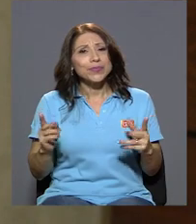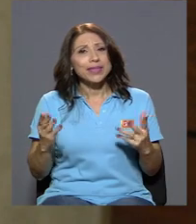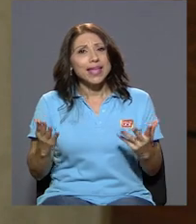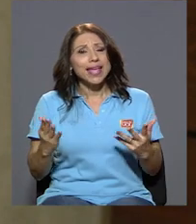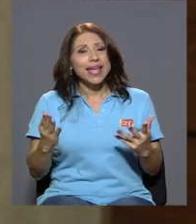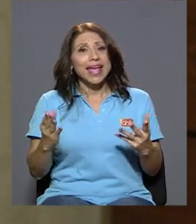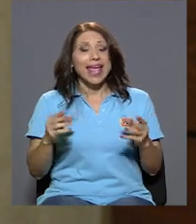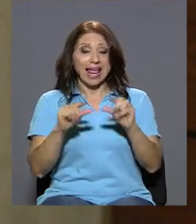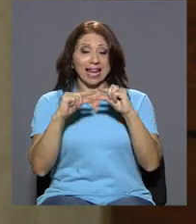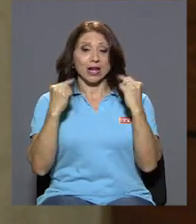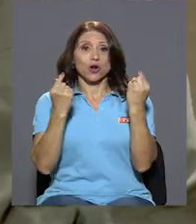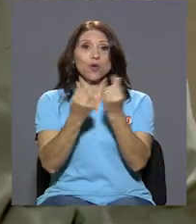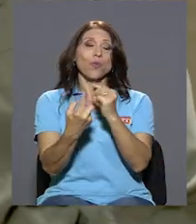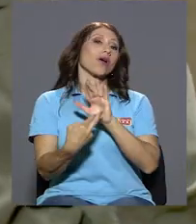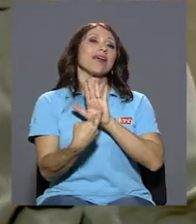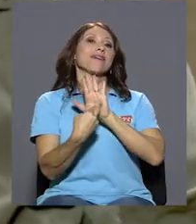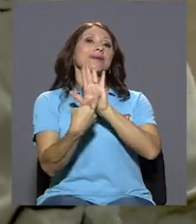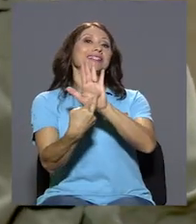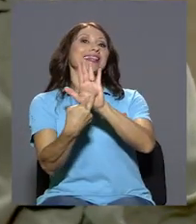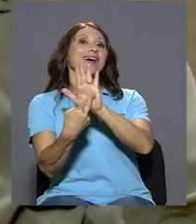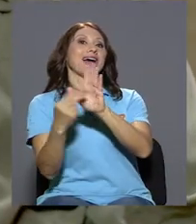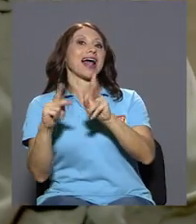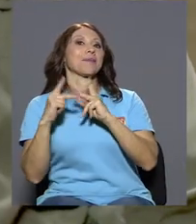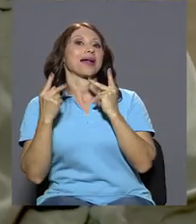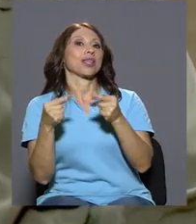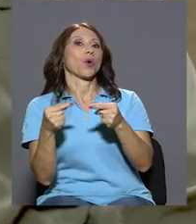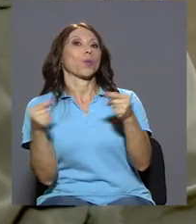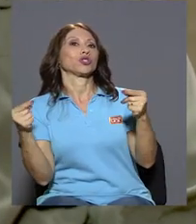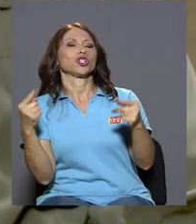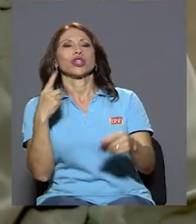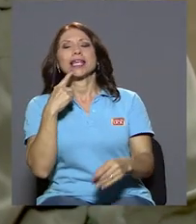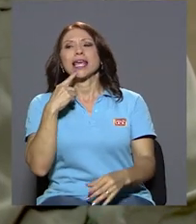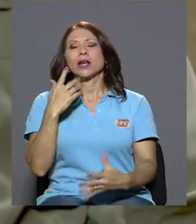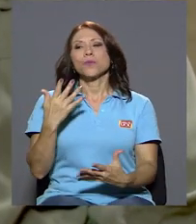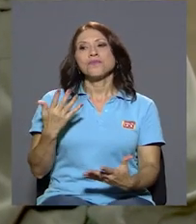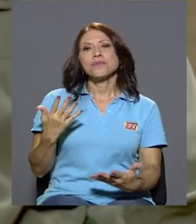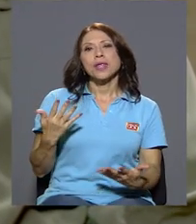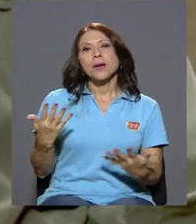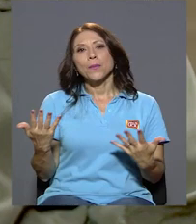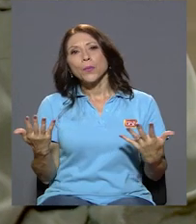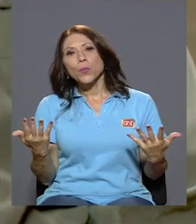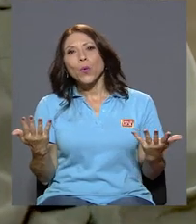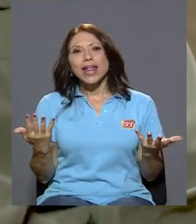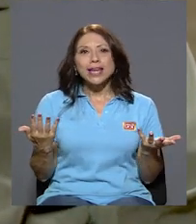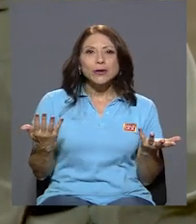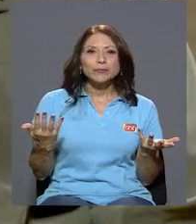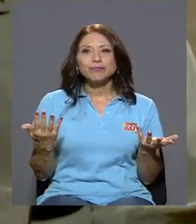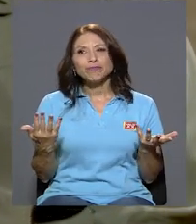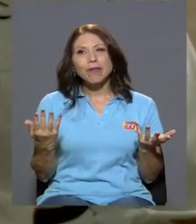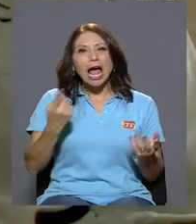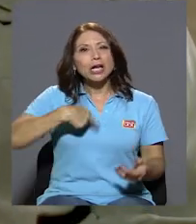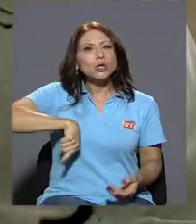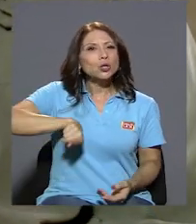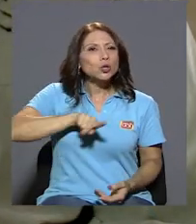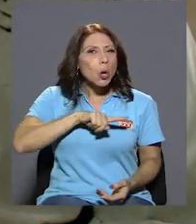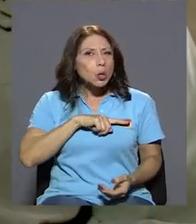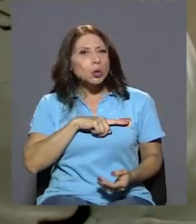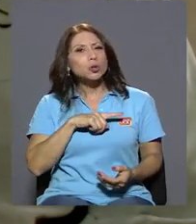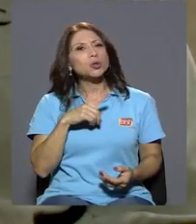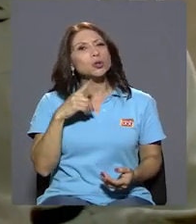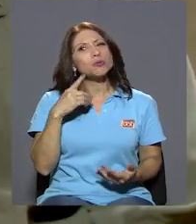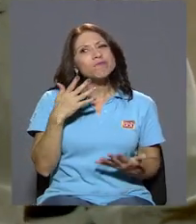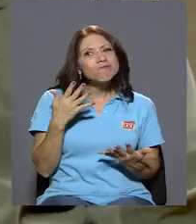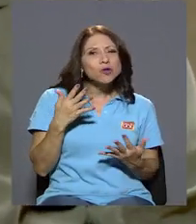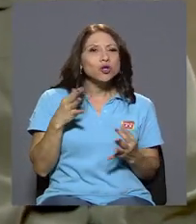en el grupo que representa la oposición dijeron bueno a nosotros nos parece bien lo que